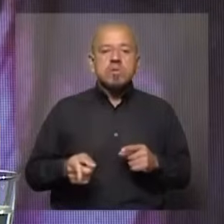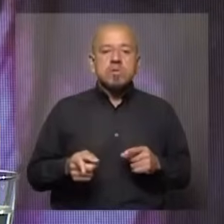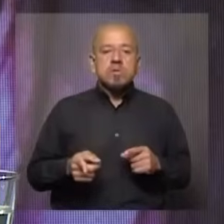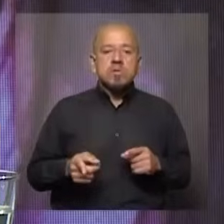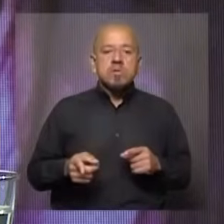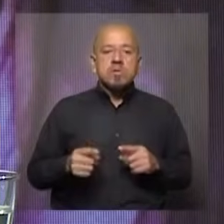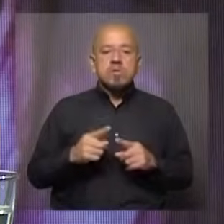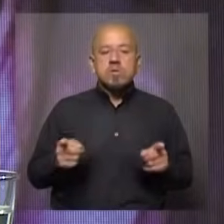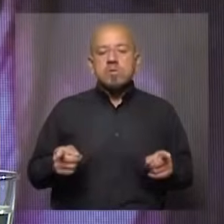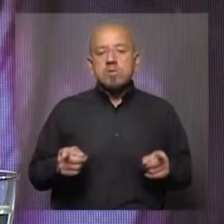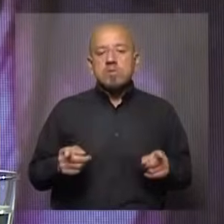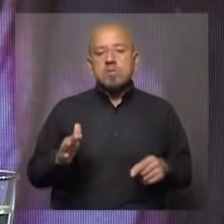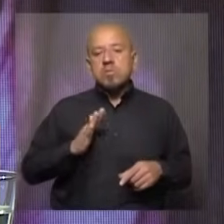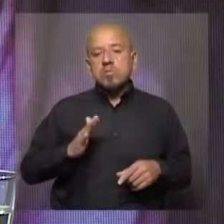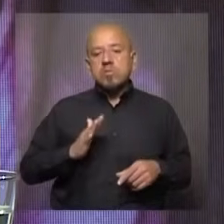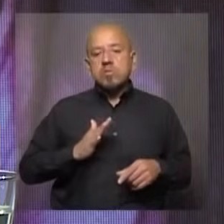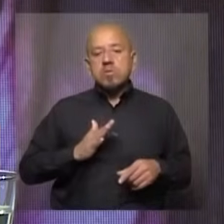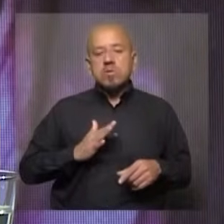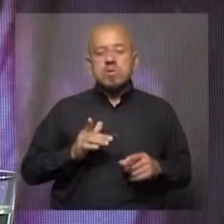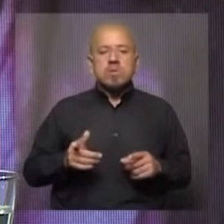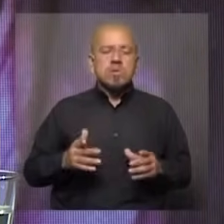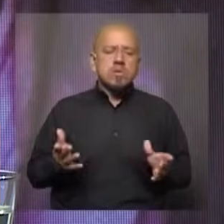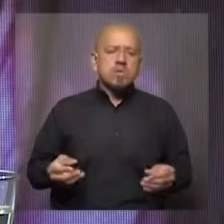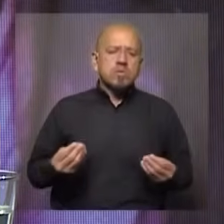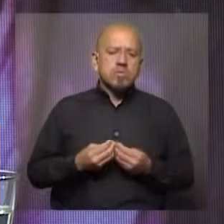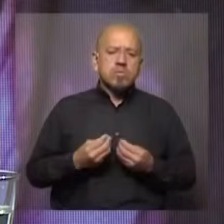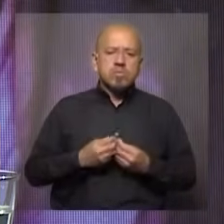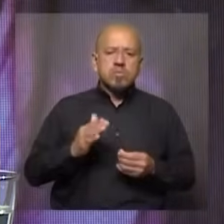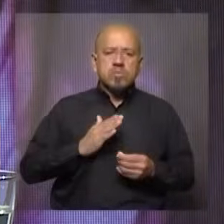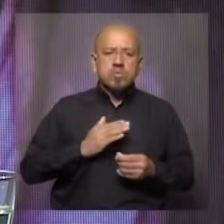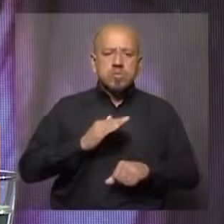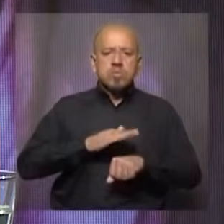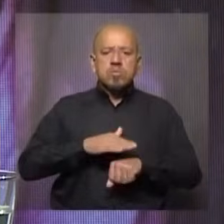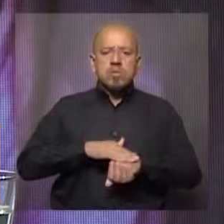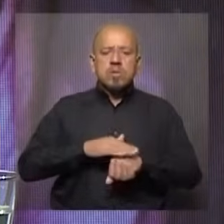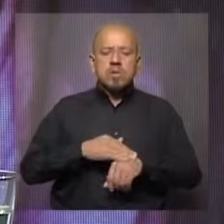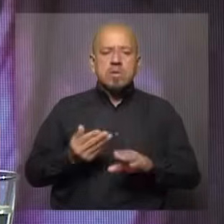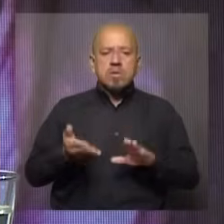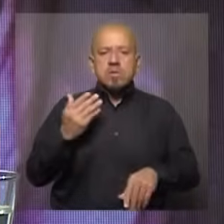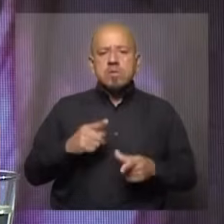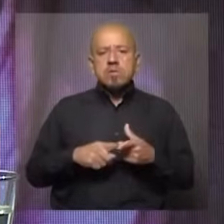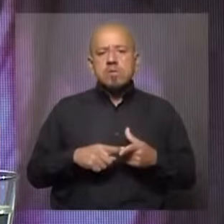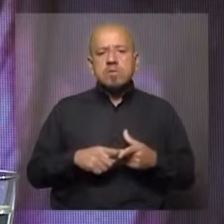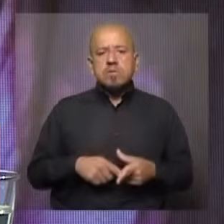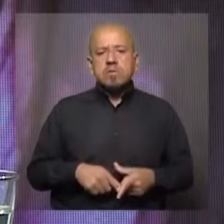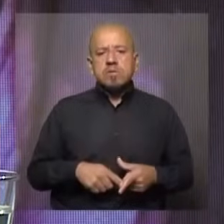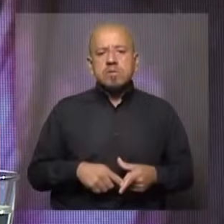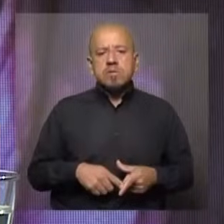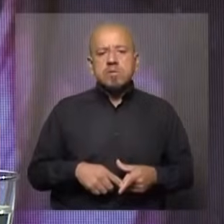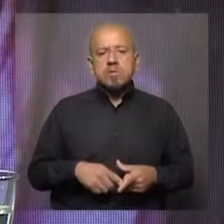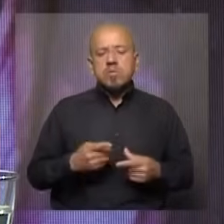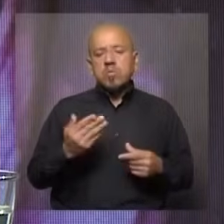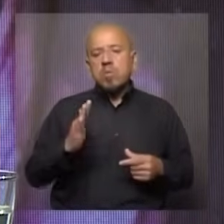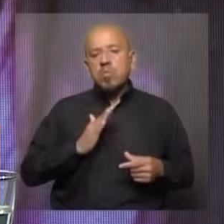cantidad de mujeres, millones de mujeres, que tienen responsabilidades más grandes que la presidencia. Una mujer que está parando la olla